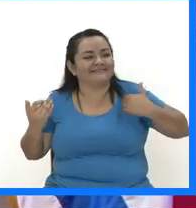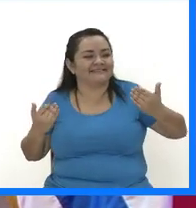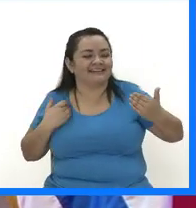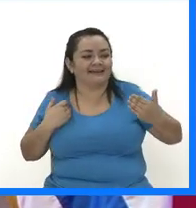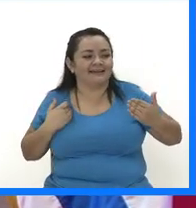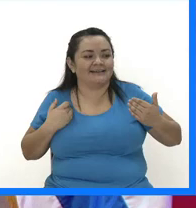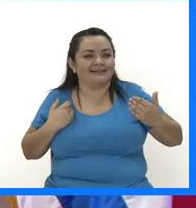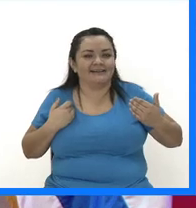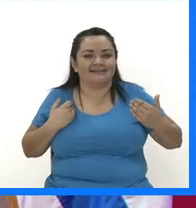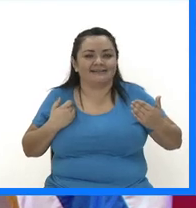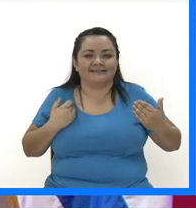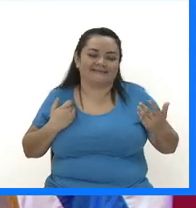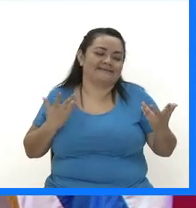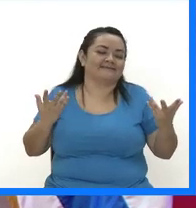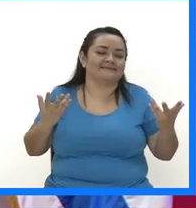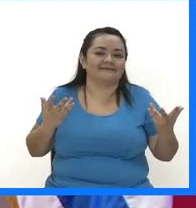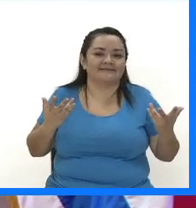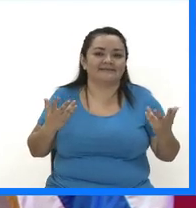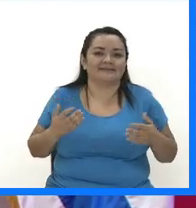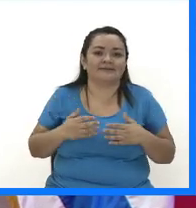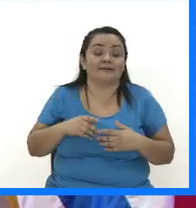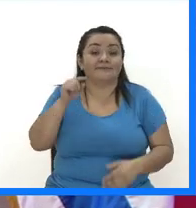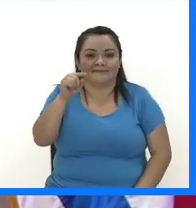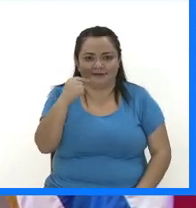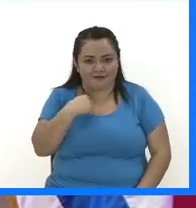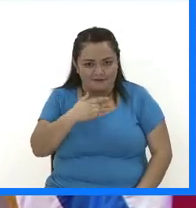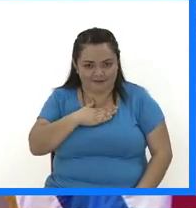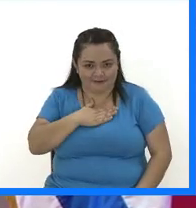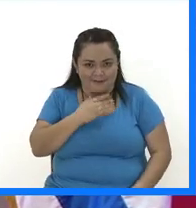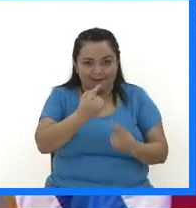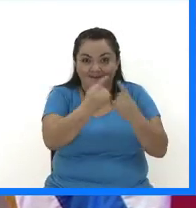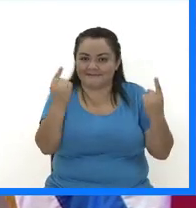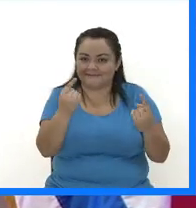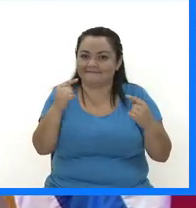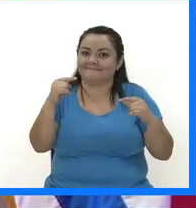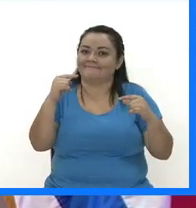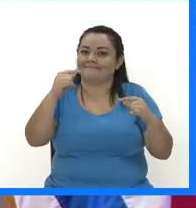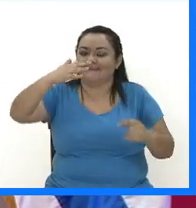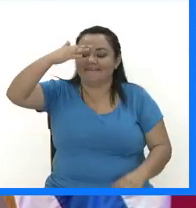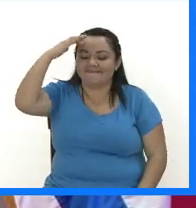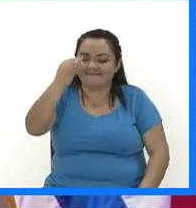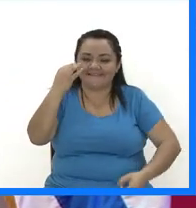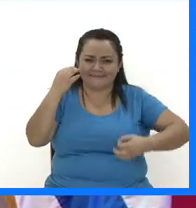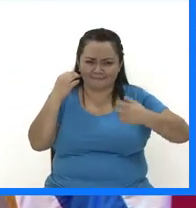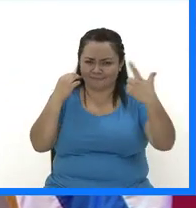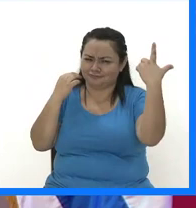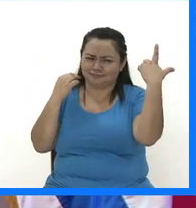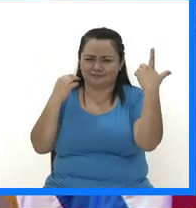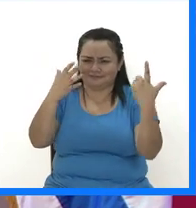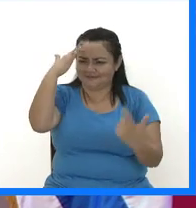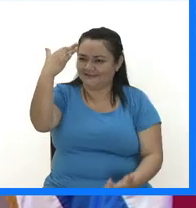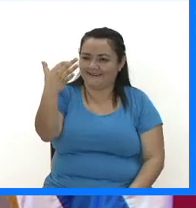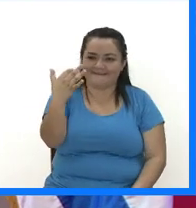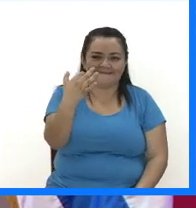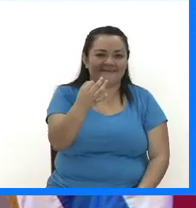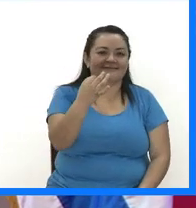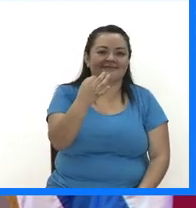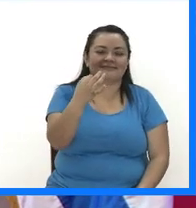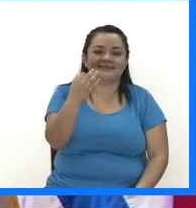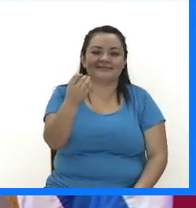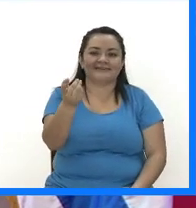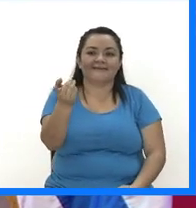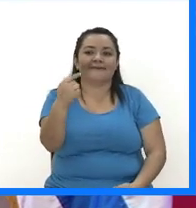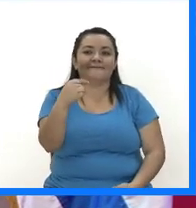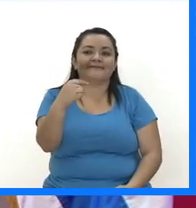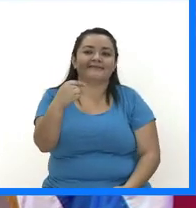digo ni le digas al pastor que te va a decir que no mi hermano yo he tenido gente tan abusiva pero en la fe aún si ve en la fe que han venido